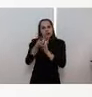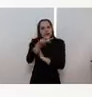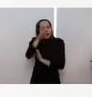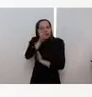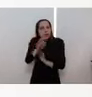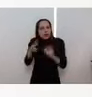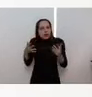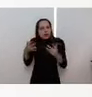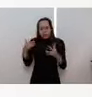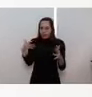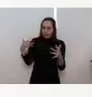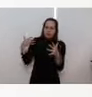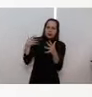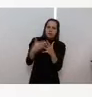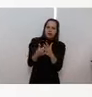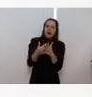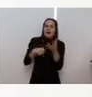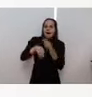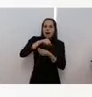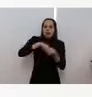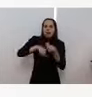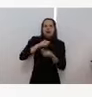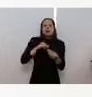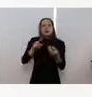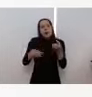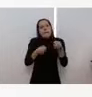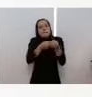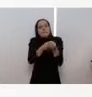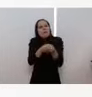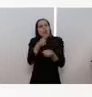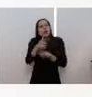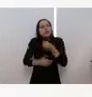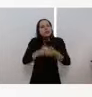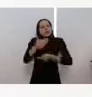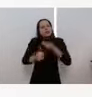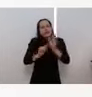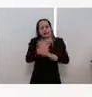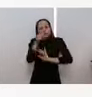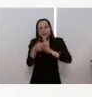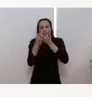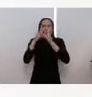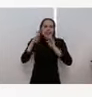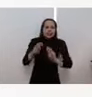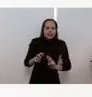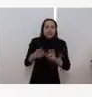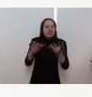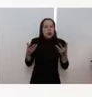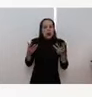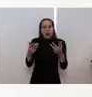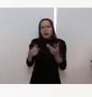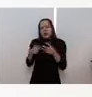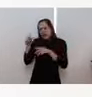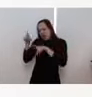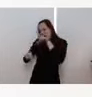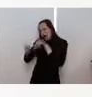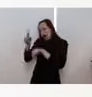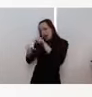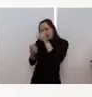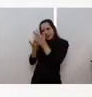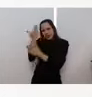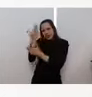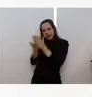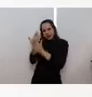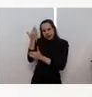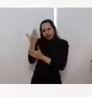una área adicional de apoyo al desarrollo de todas estas investigaciones y es el laboratorio de innovación este